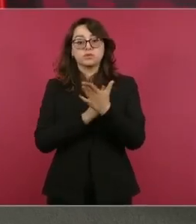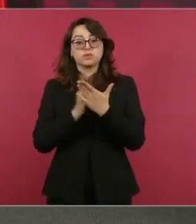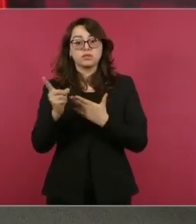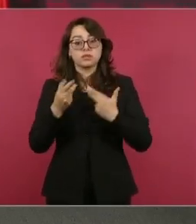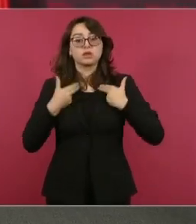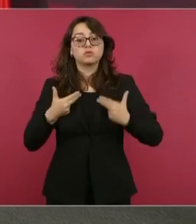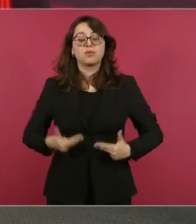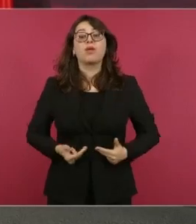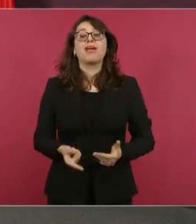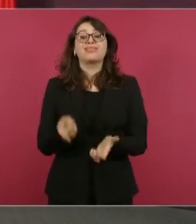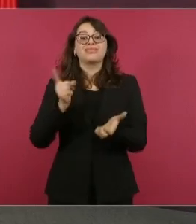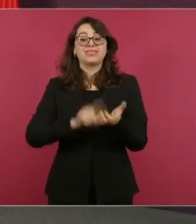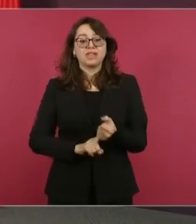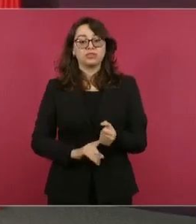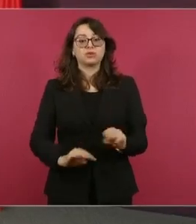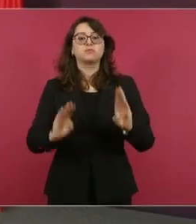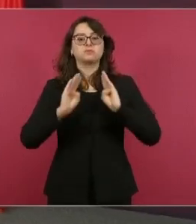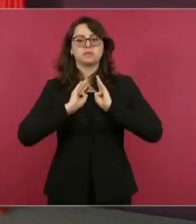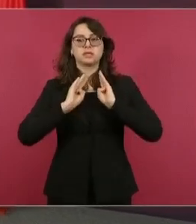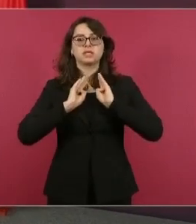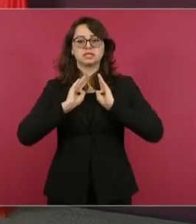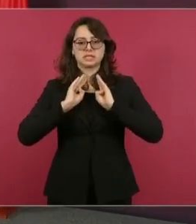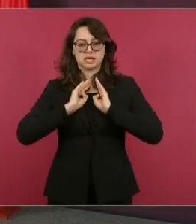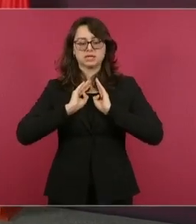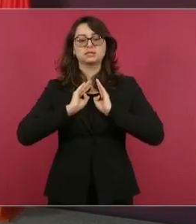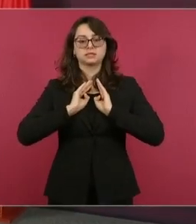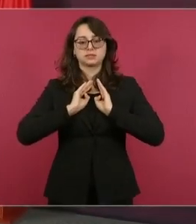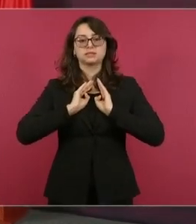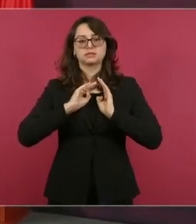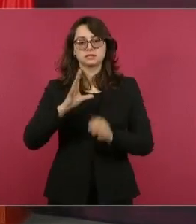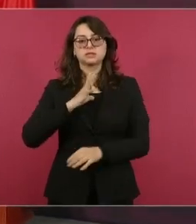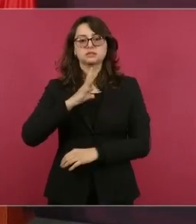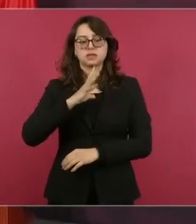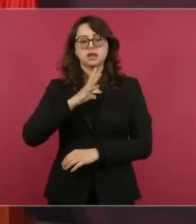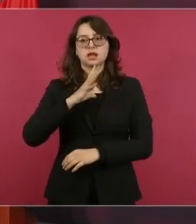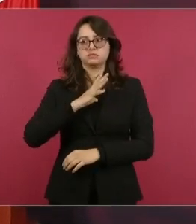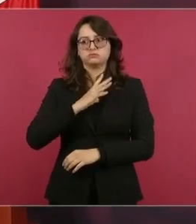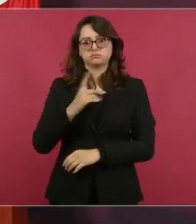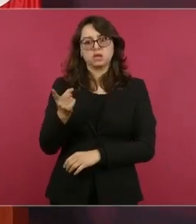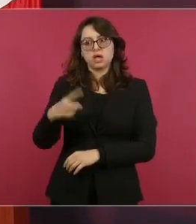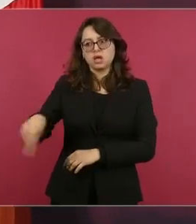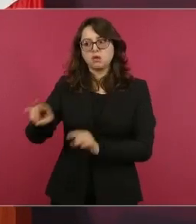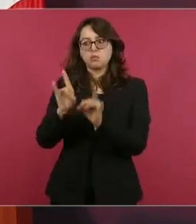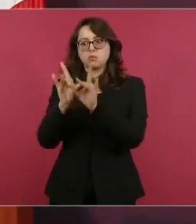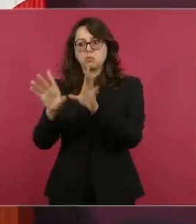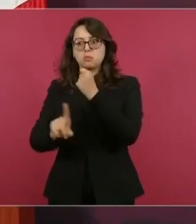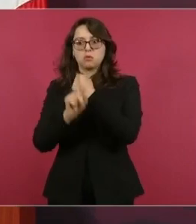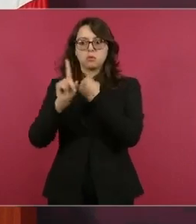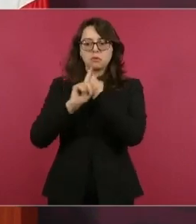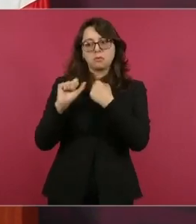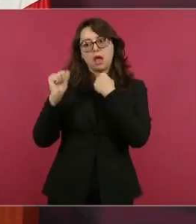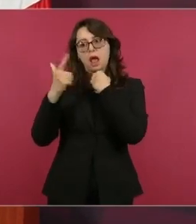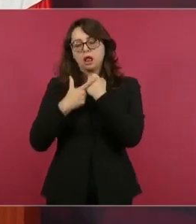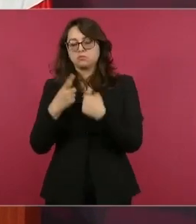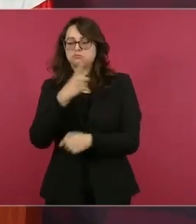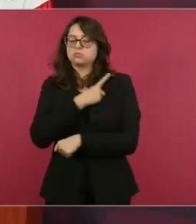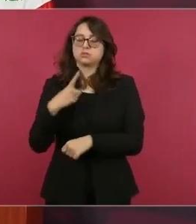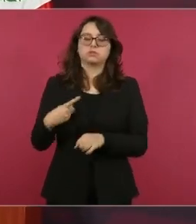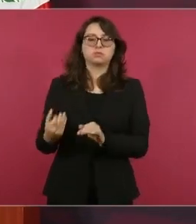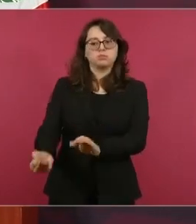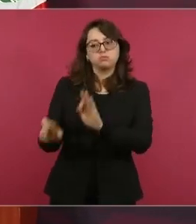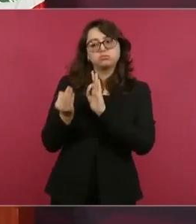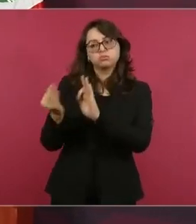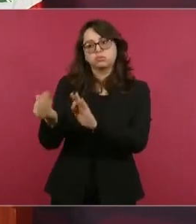al interior del ejército, y tienen que rendir también información y rendir cuentas